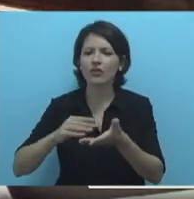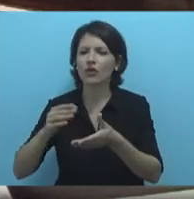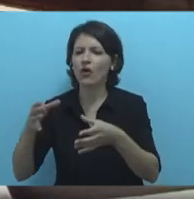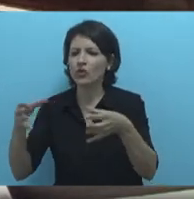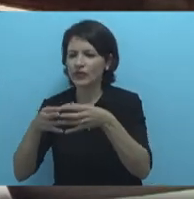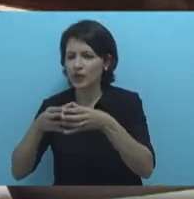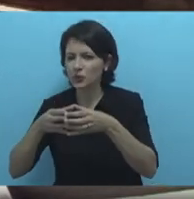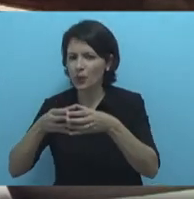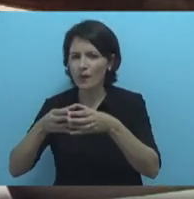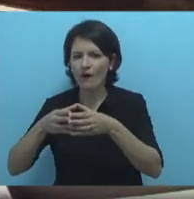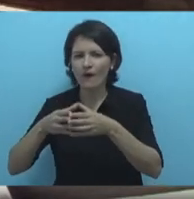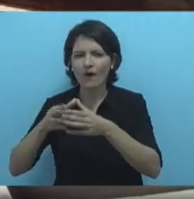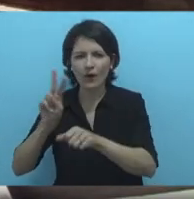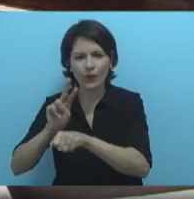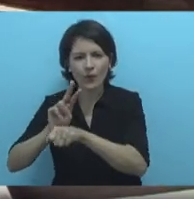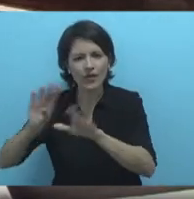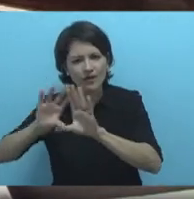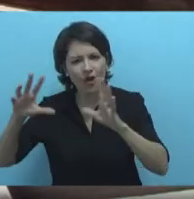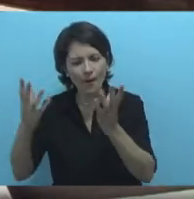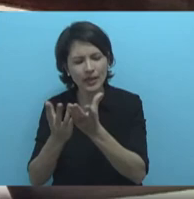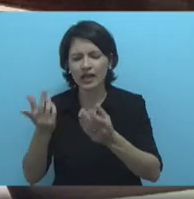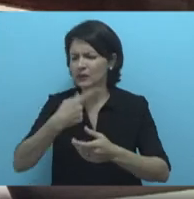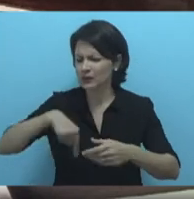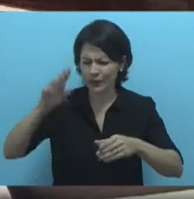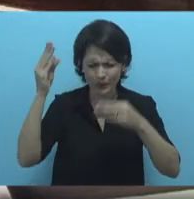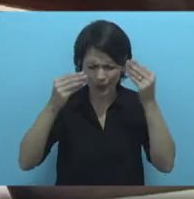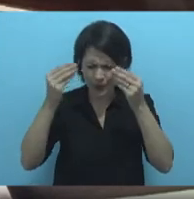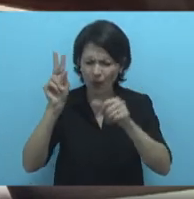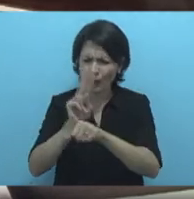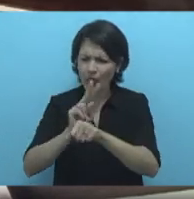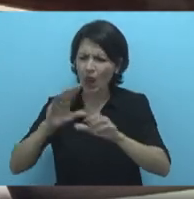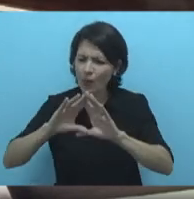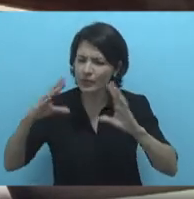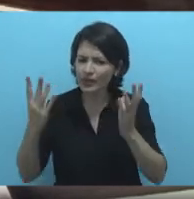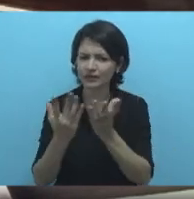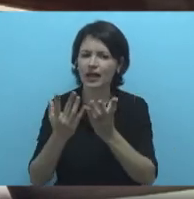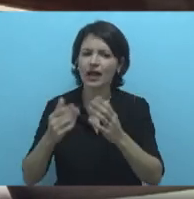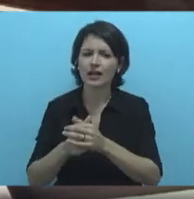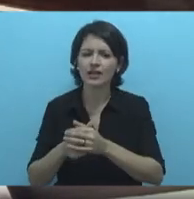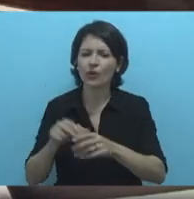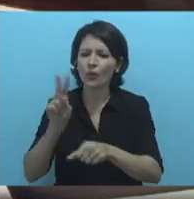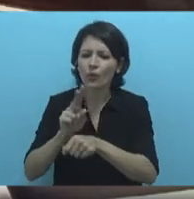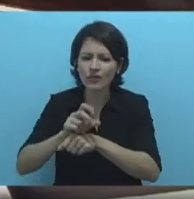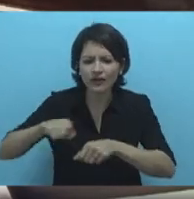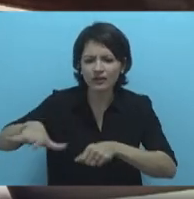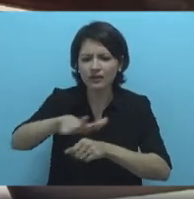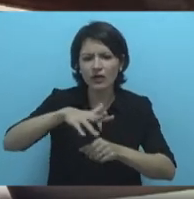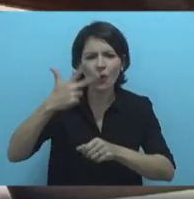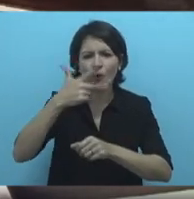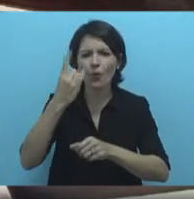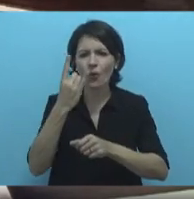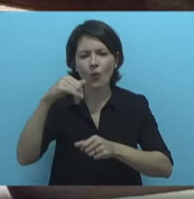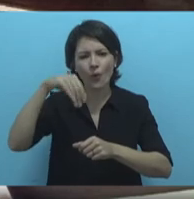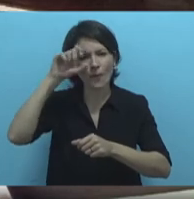toda la preocupación que tenemos en la protección del medio ambiente en la protección de los humedales y la protección de la salud de todos los